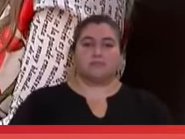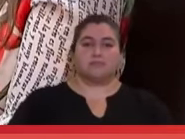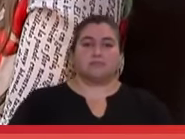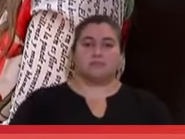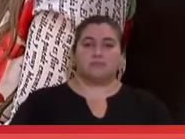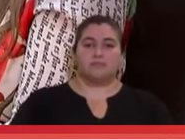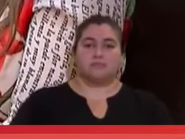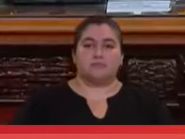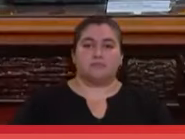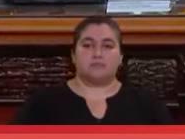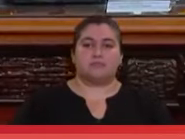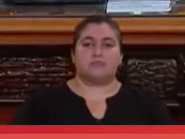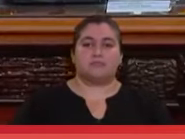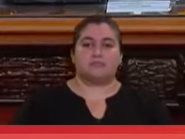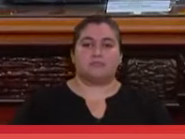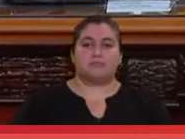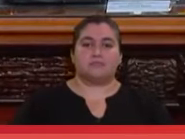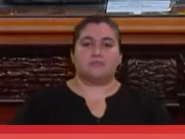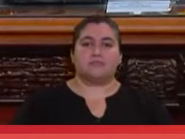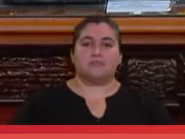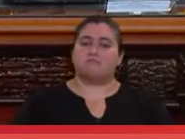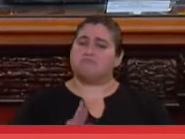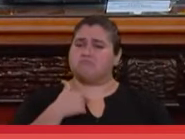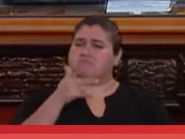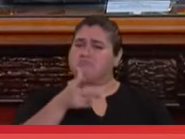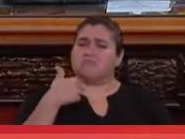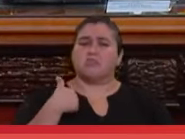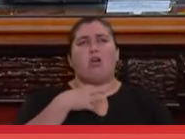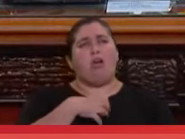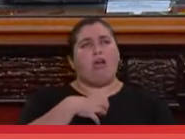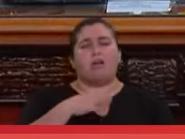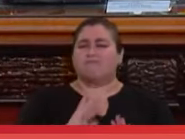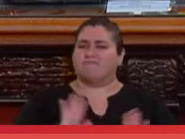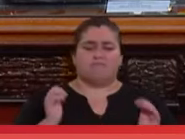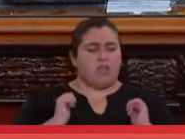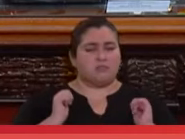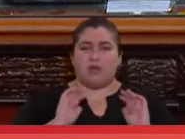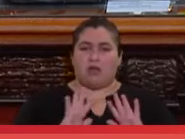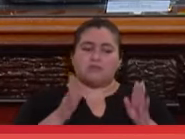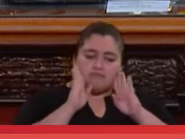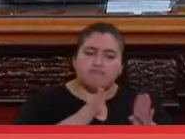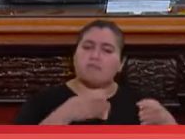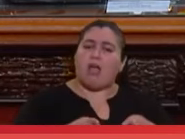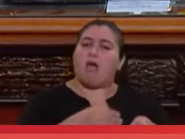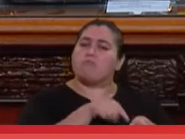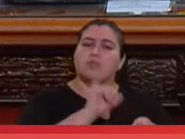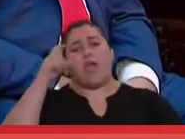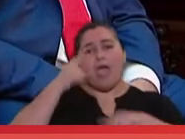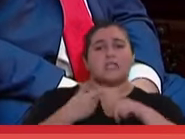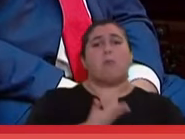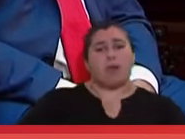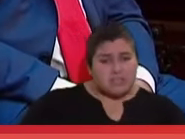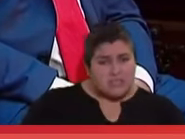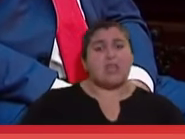solo lo que genera, es cuántos puestos indirectos genera, cuántos movimientos económicos, quién te va a reemplazar. Capaz el puesto